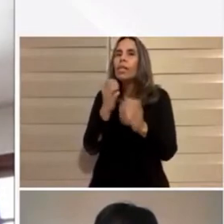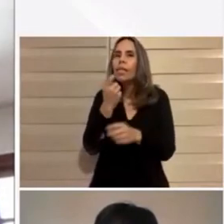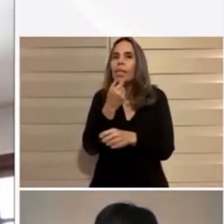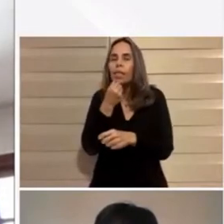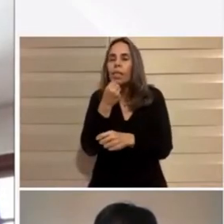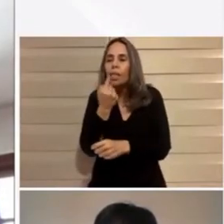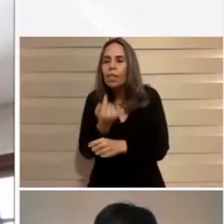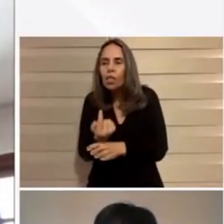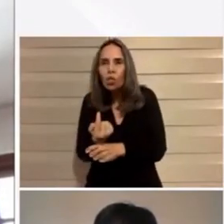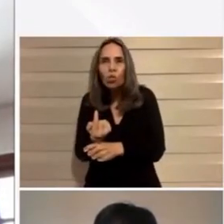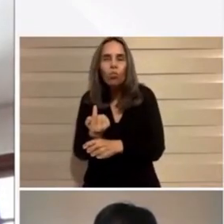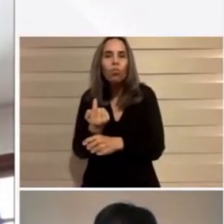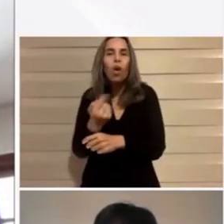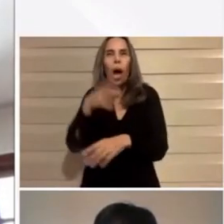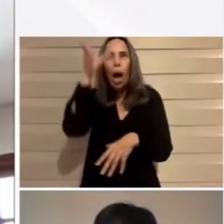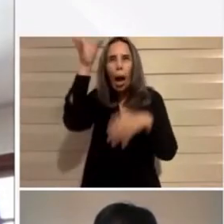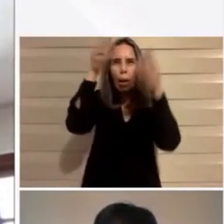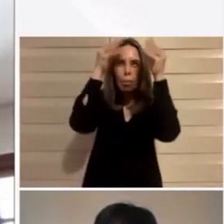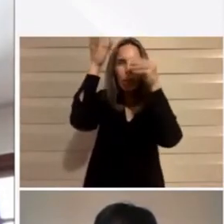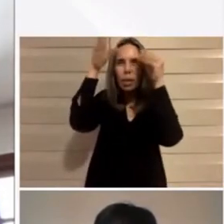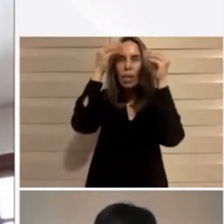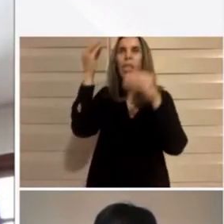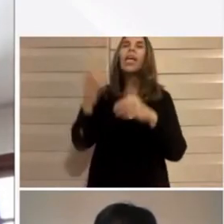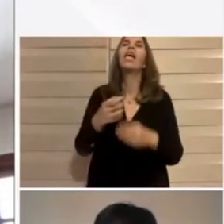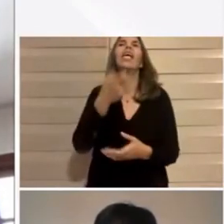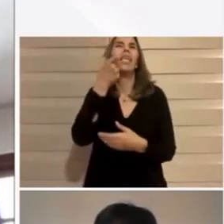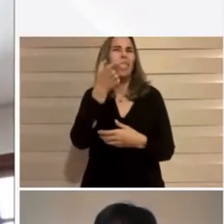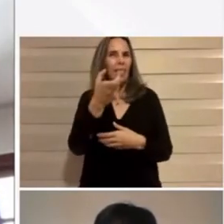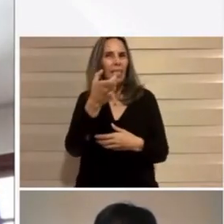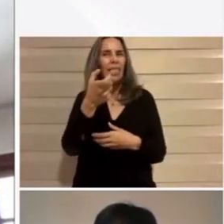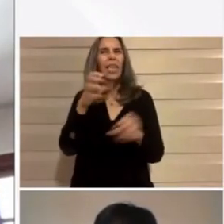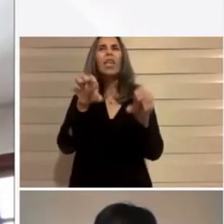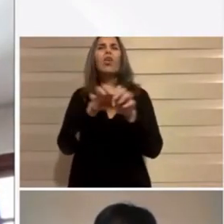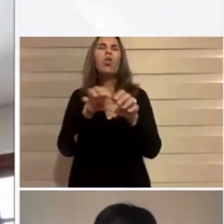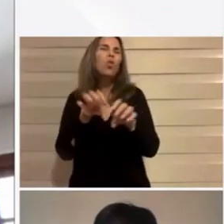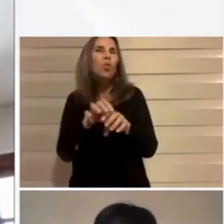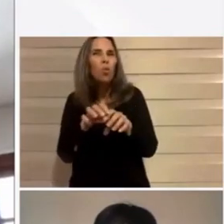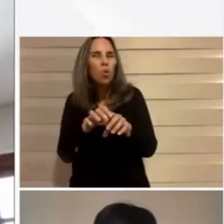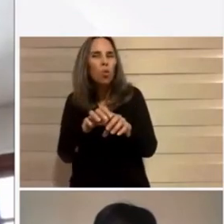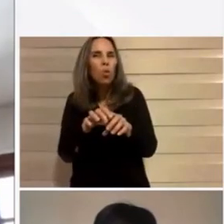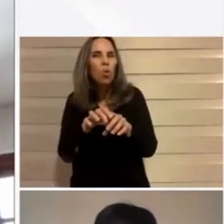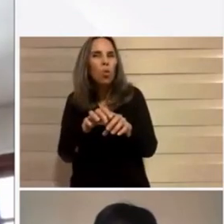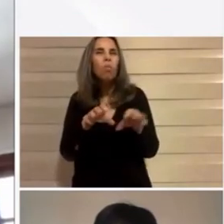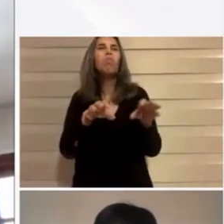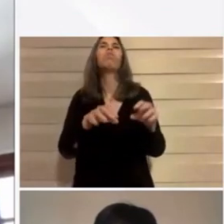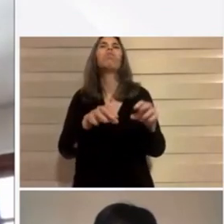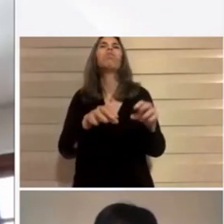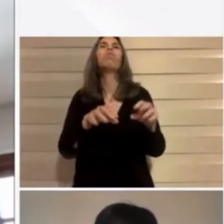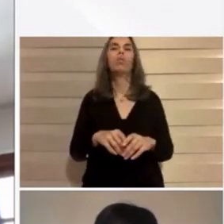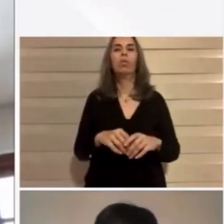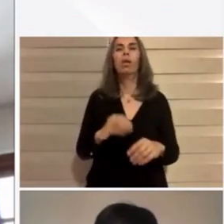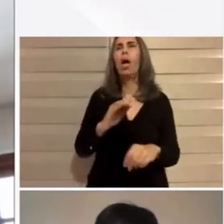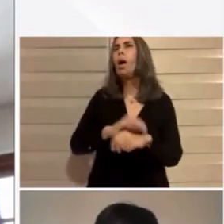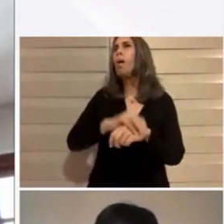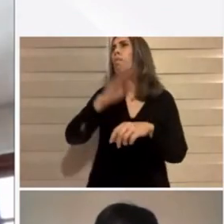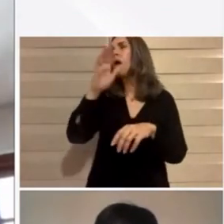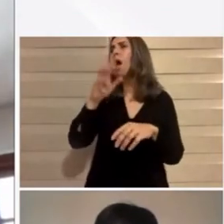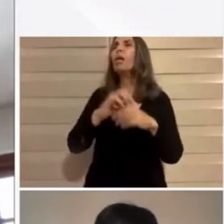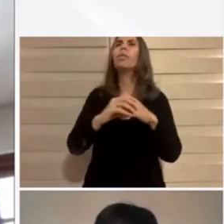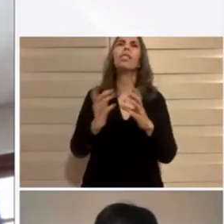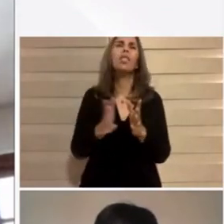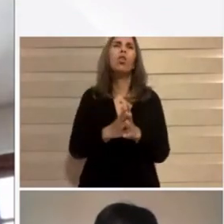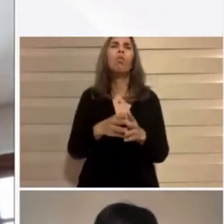dinero. El hábito del ahorro es muy importante. Y es muy importante entender cómo llega el dinero a nuestra casa. Y